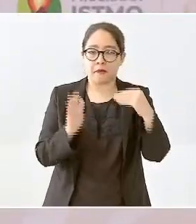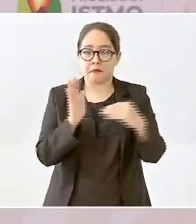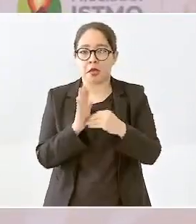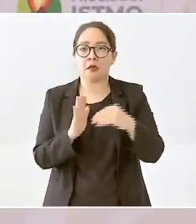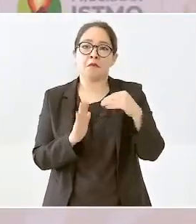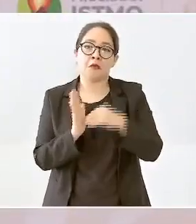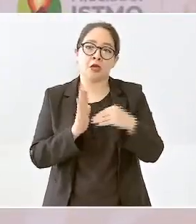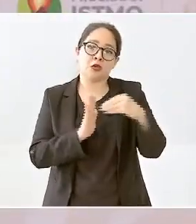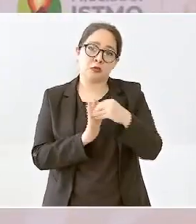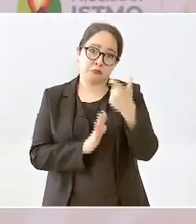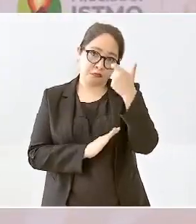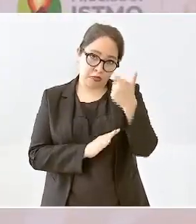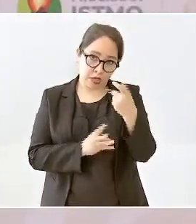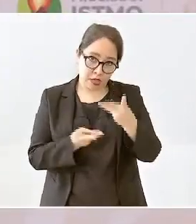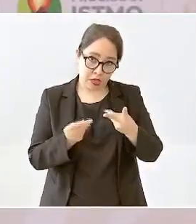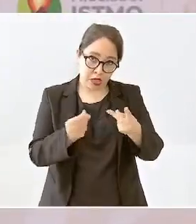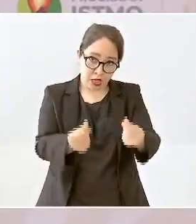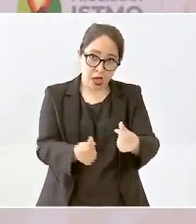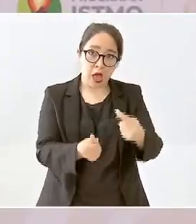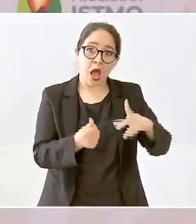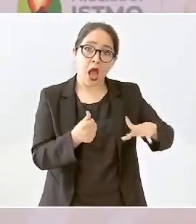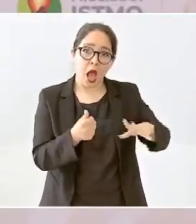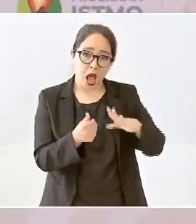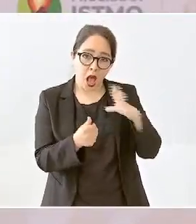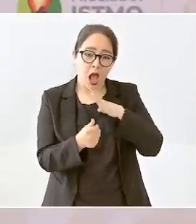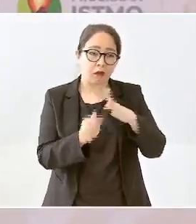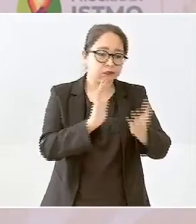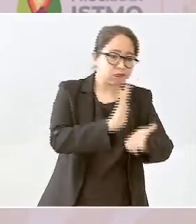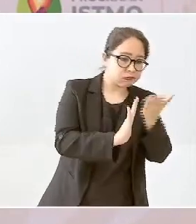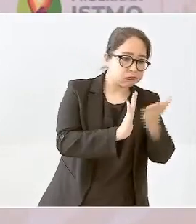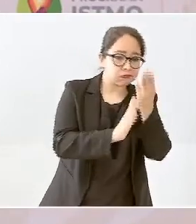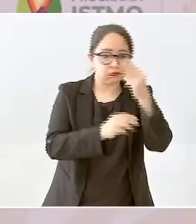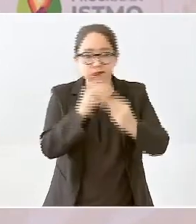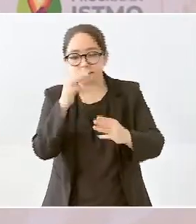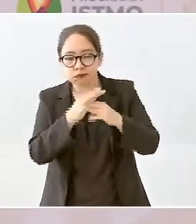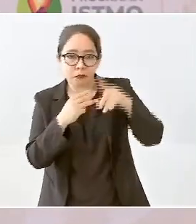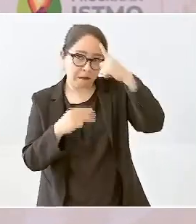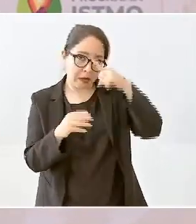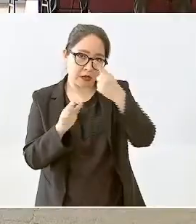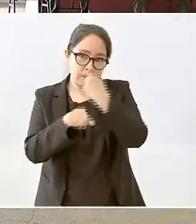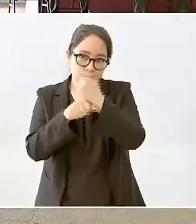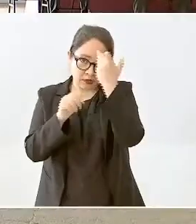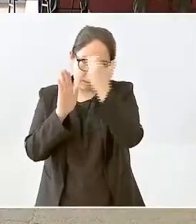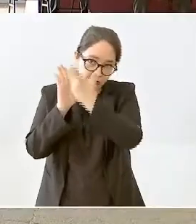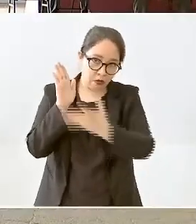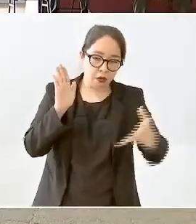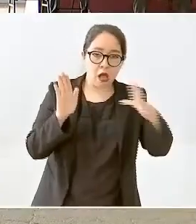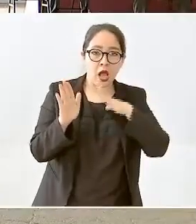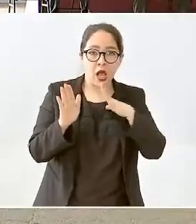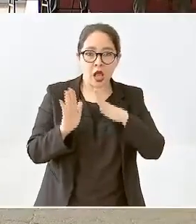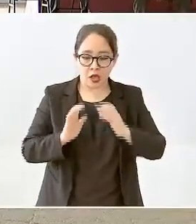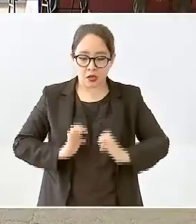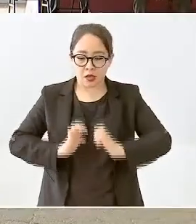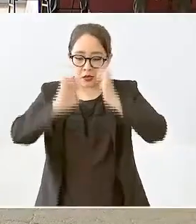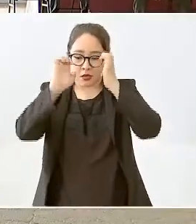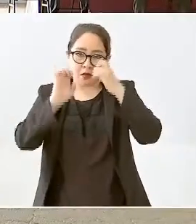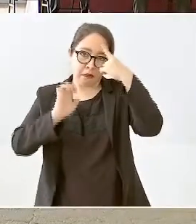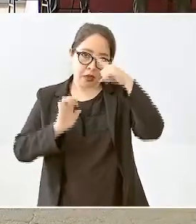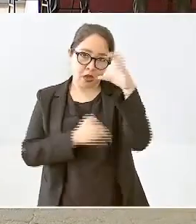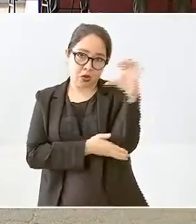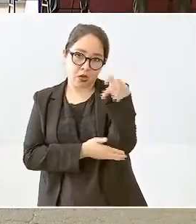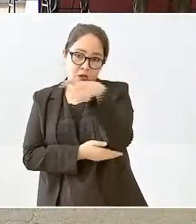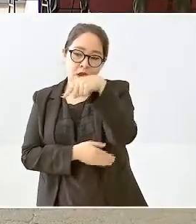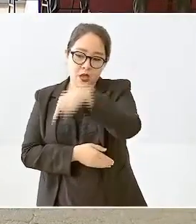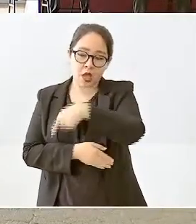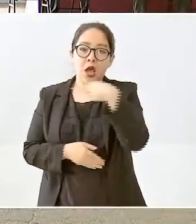pesos, se realizará la construcción y equipamiento de la primera etapa de una instalación de contenedores en el puerto de